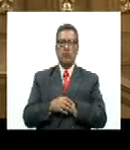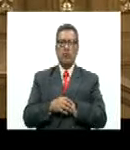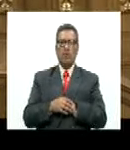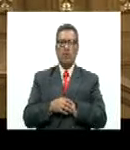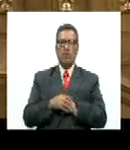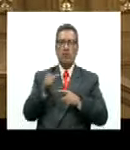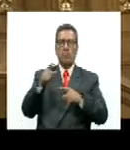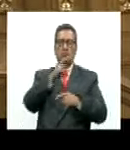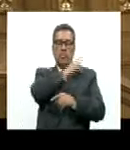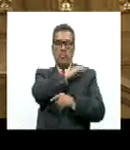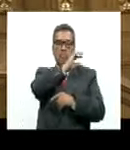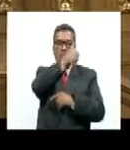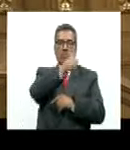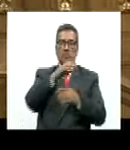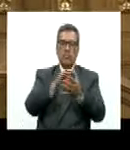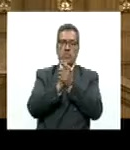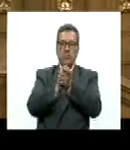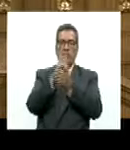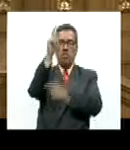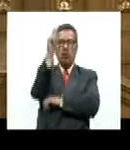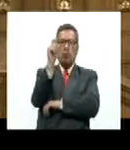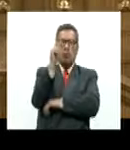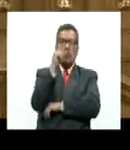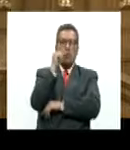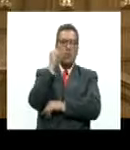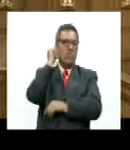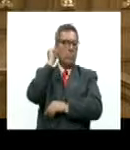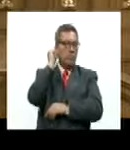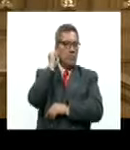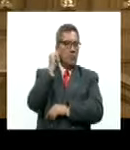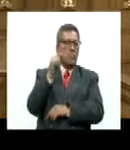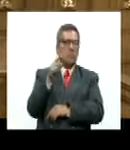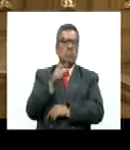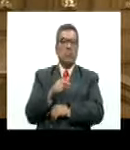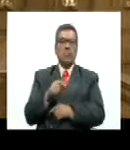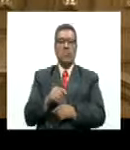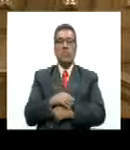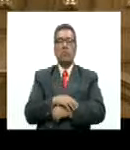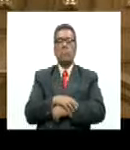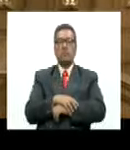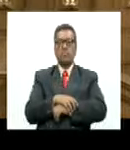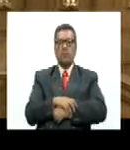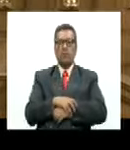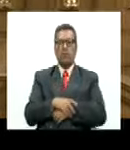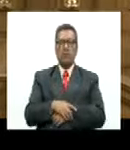miembros de la directiva, colegas diputados, colegas diputadas,